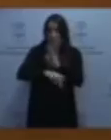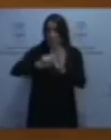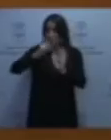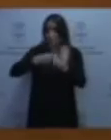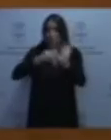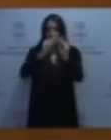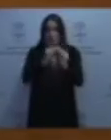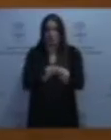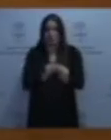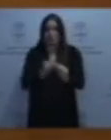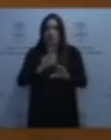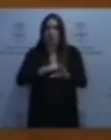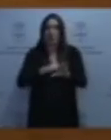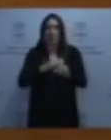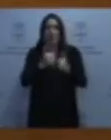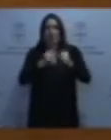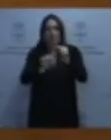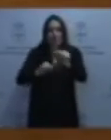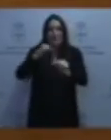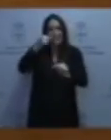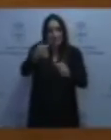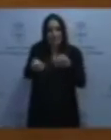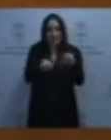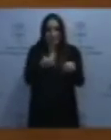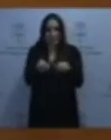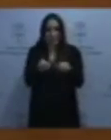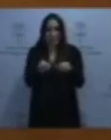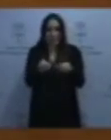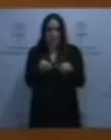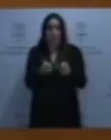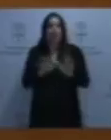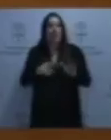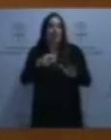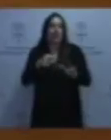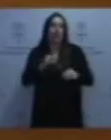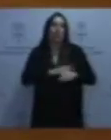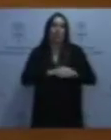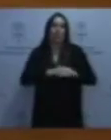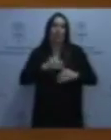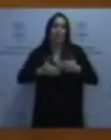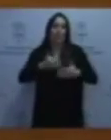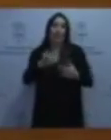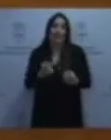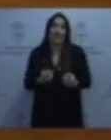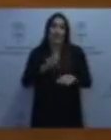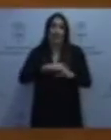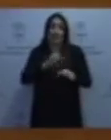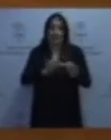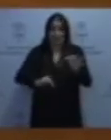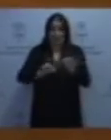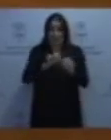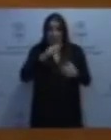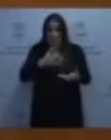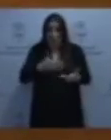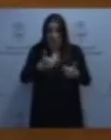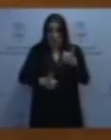integral que regule la siguiente. Pero evidentemente eso va a llevarnos tiempo y para este ciclo de OPEs, por muchas garantías